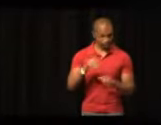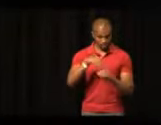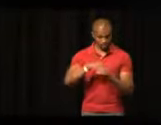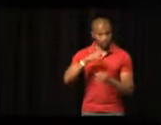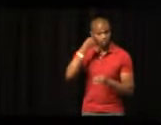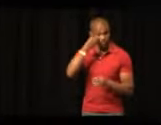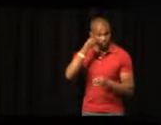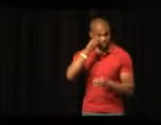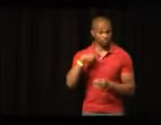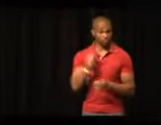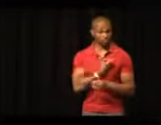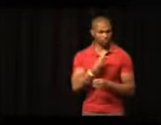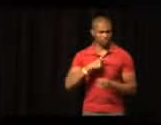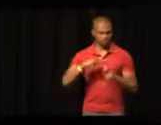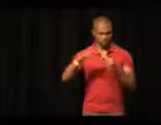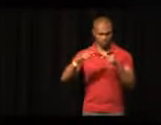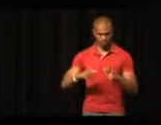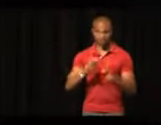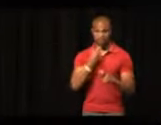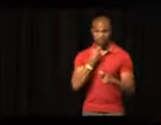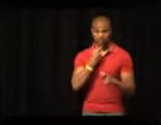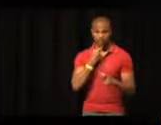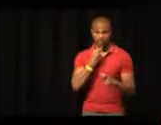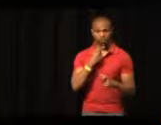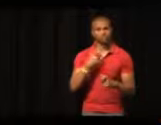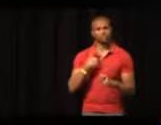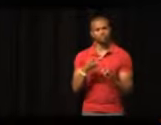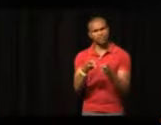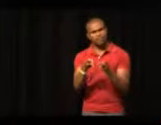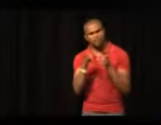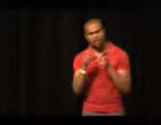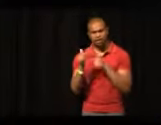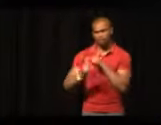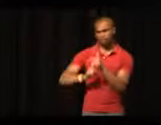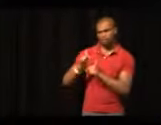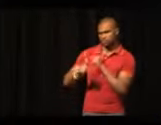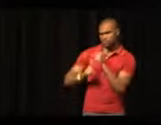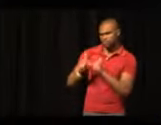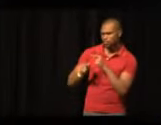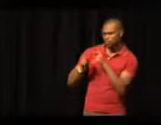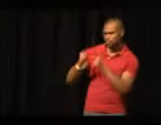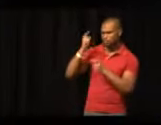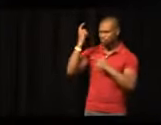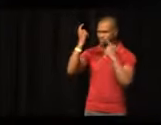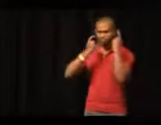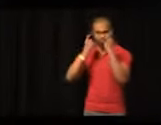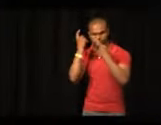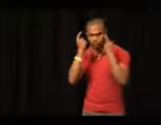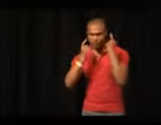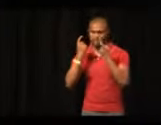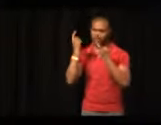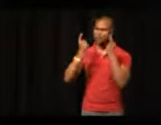Dentro de la experiencia que nosotros tuvimos en Campinas, nos dimos cuenta que una acción